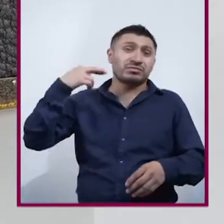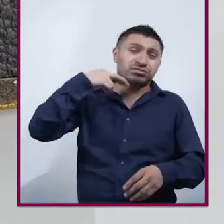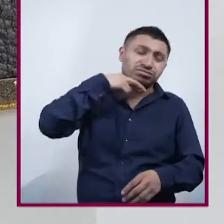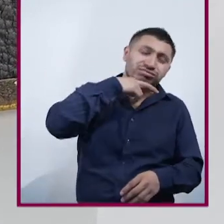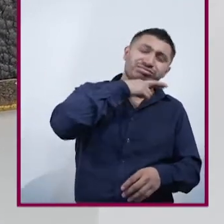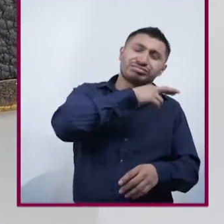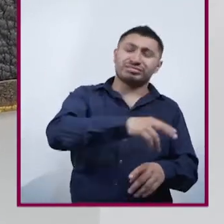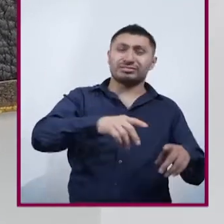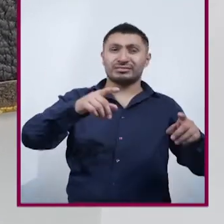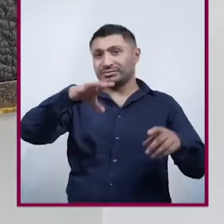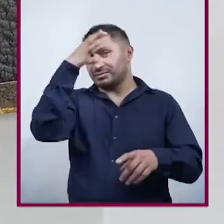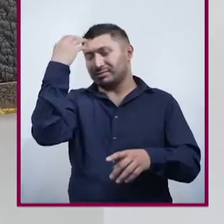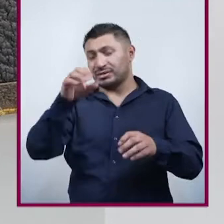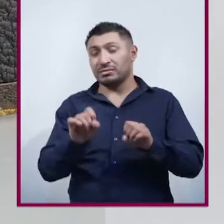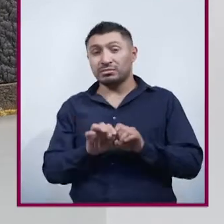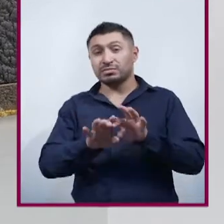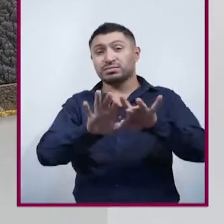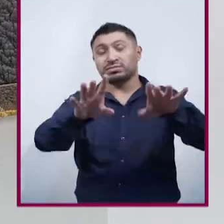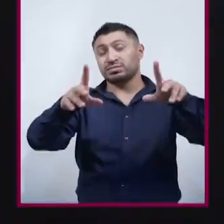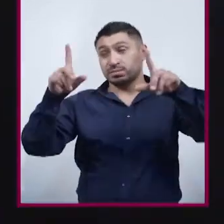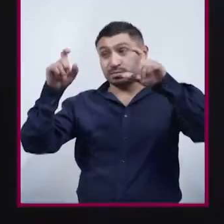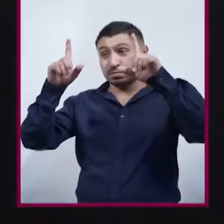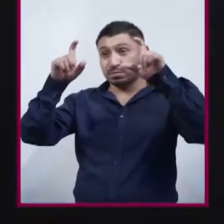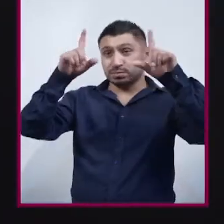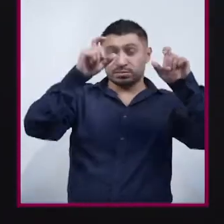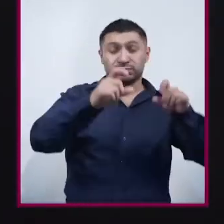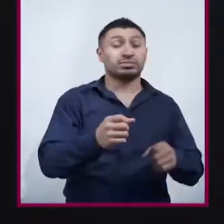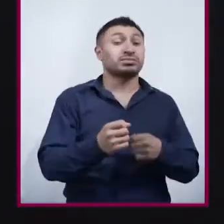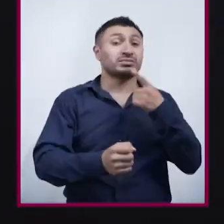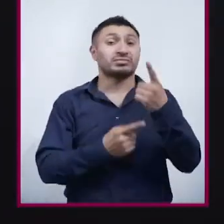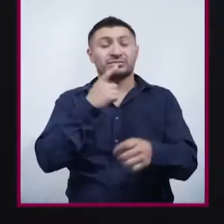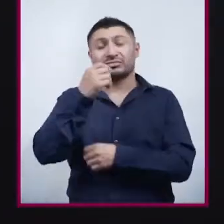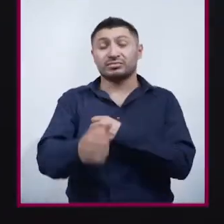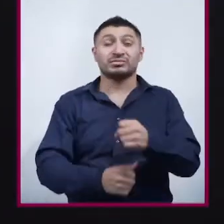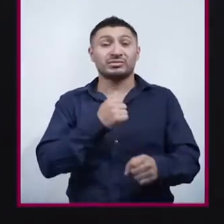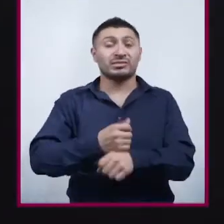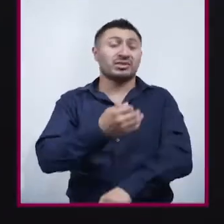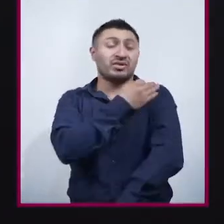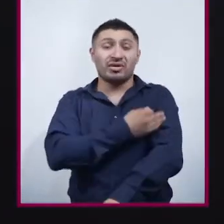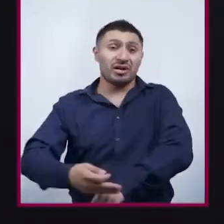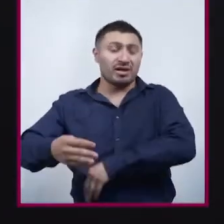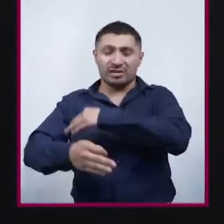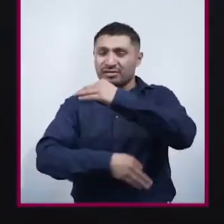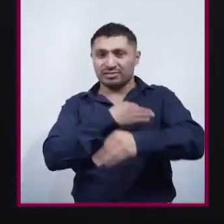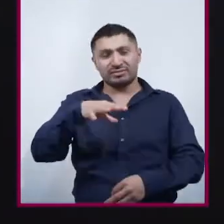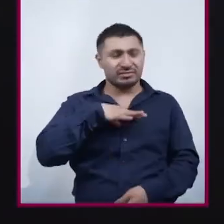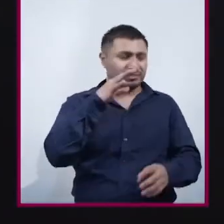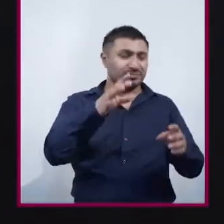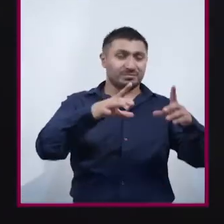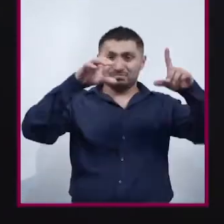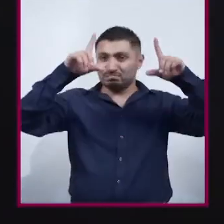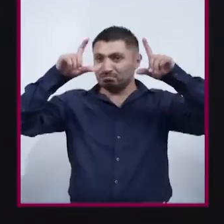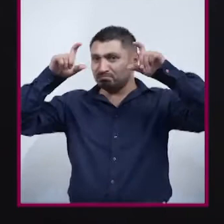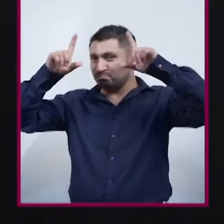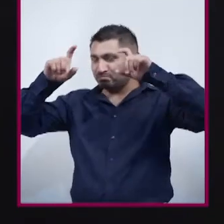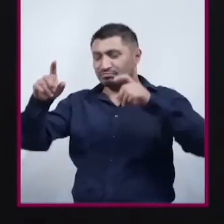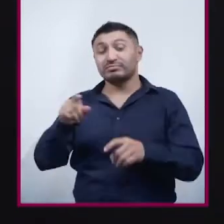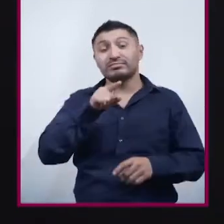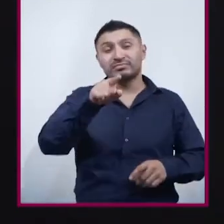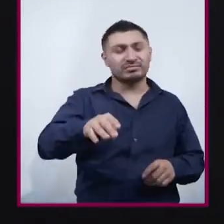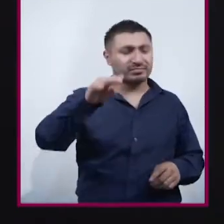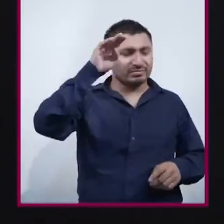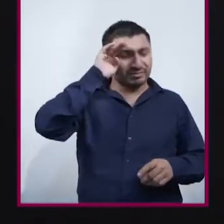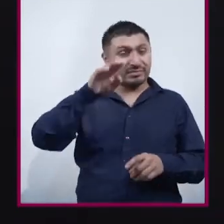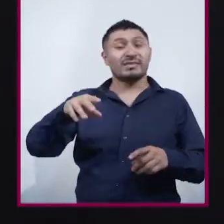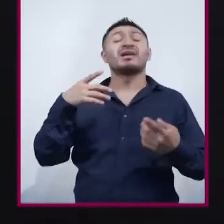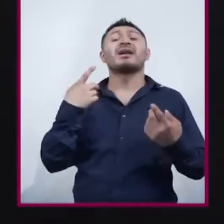rapidez la cámara fotográfica se popularizó. En unas cuantas décadas, cada familia tenía una cámara en su poder. Si te